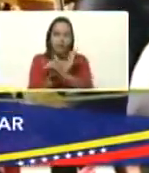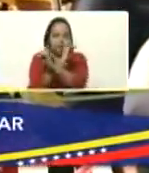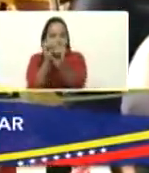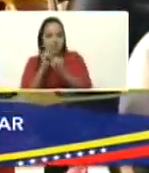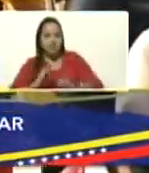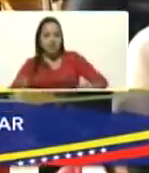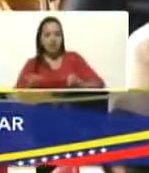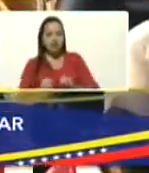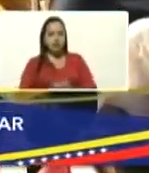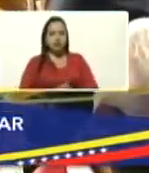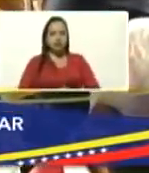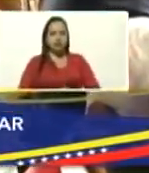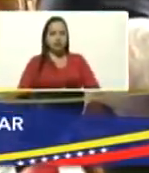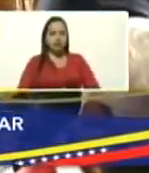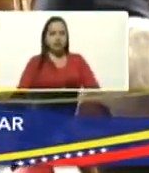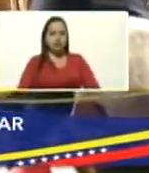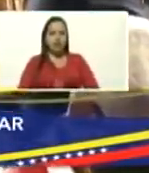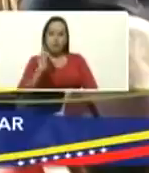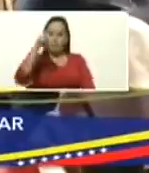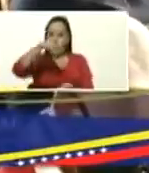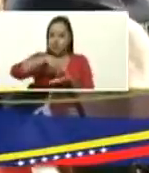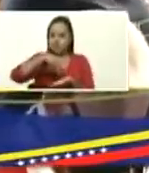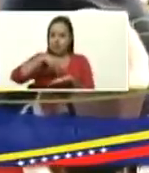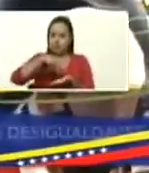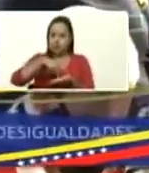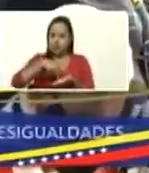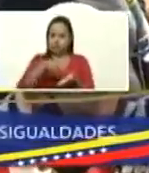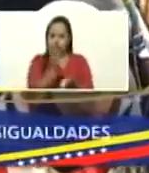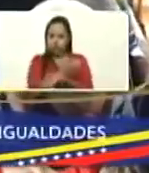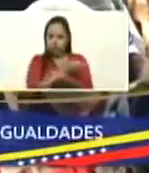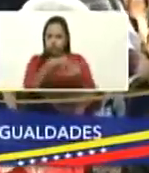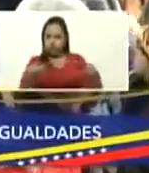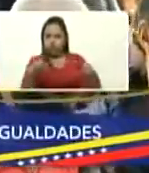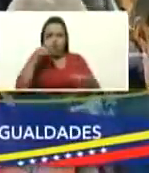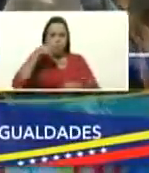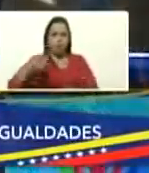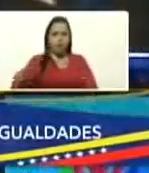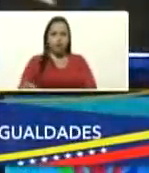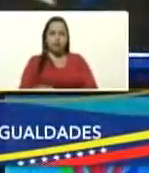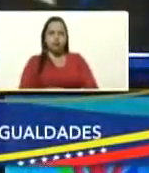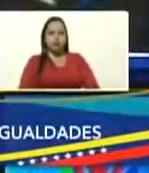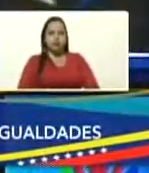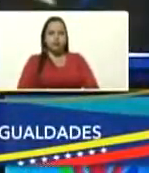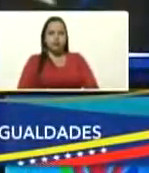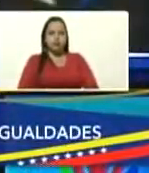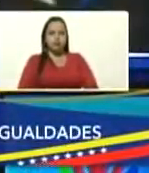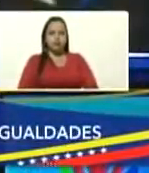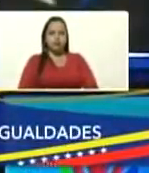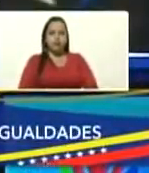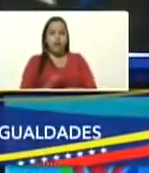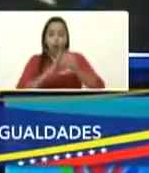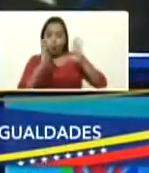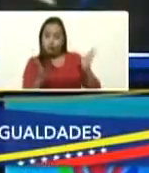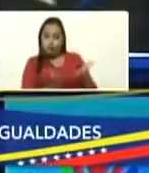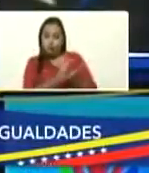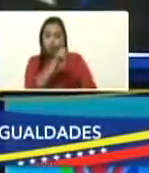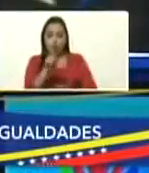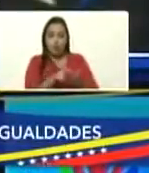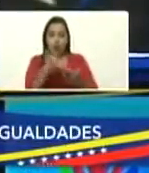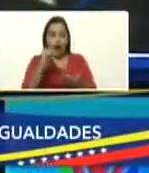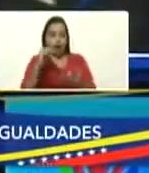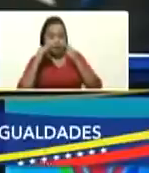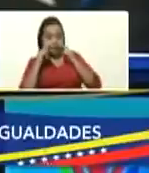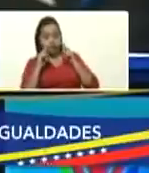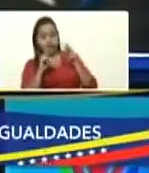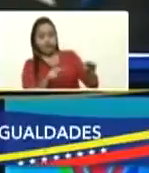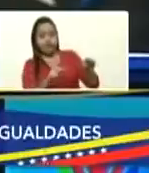felicidad y de participación efectiva del pueblo. El mundo entero tiene sus ojos